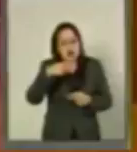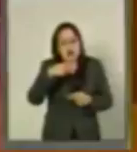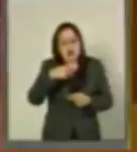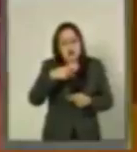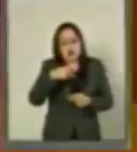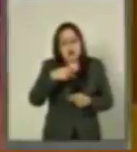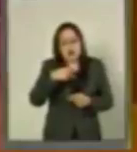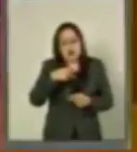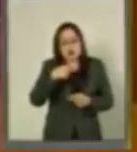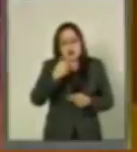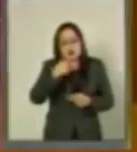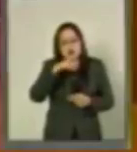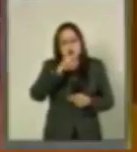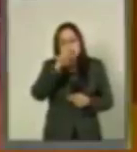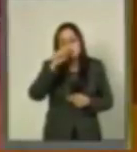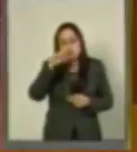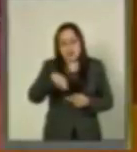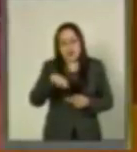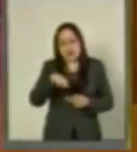Guzmán,